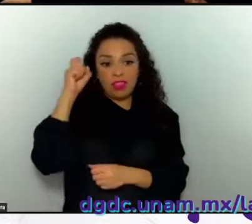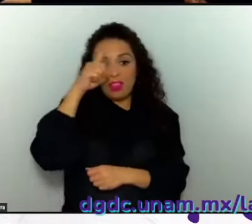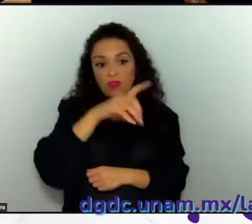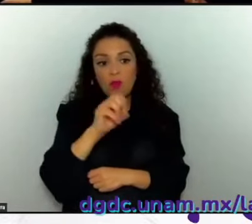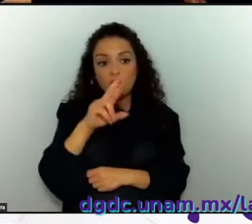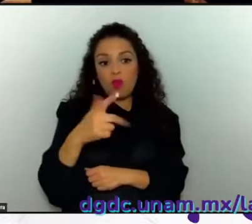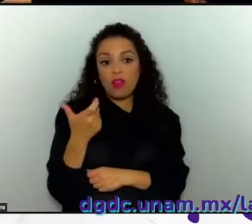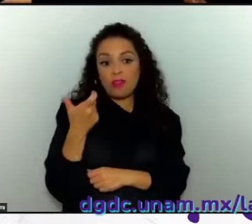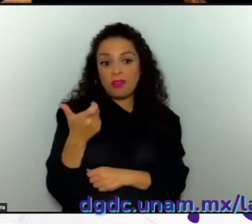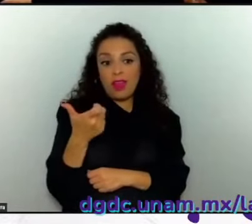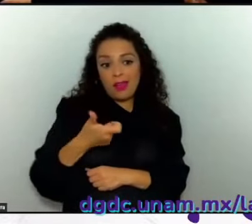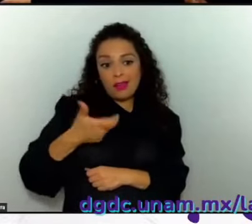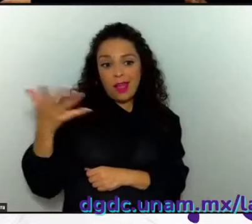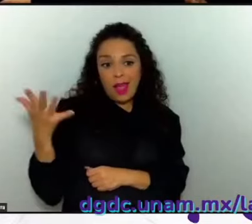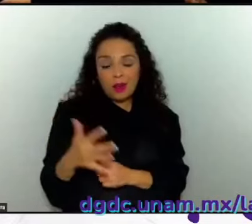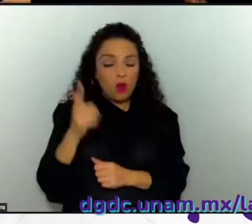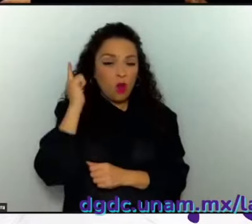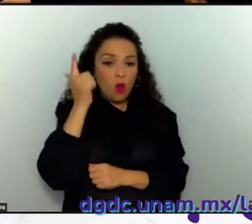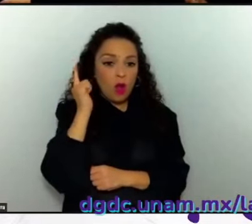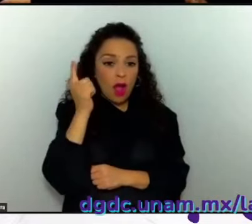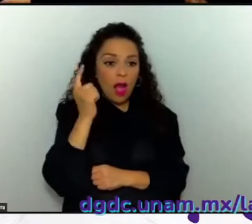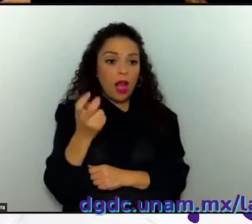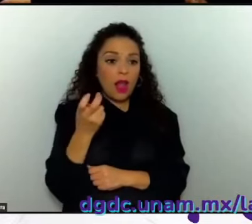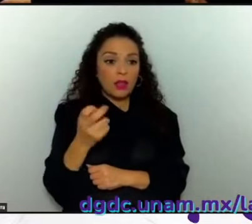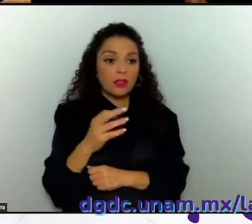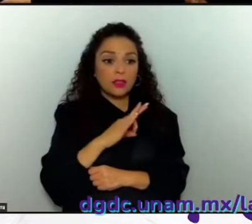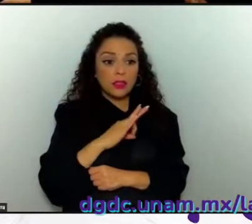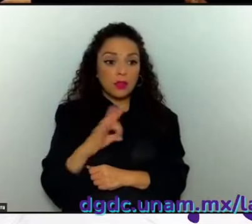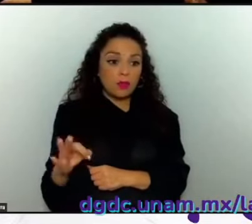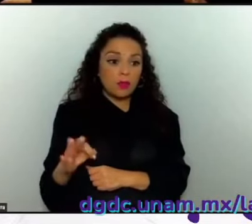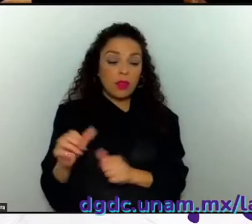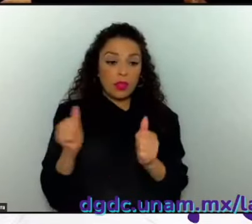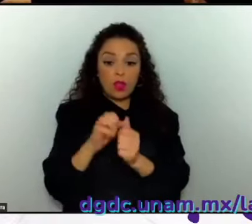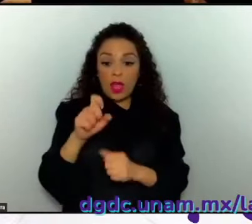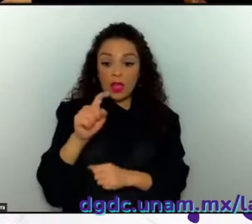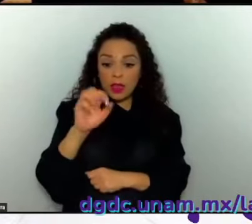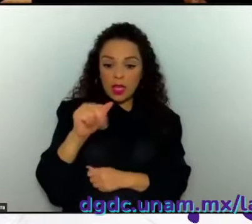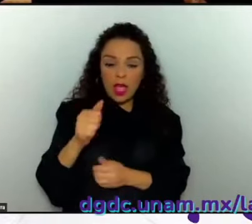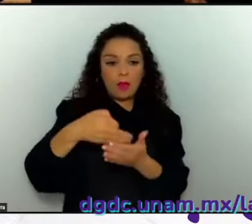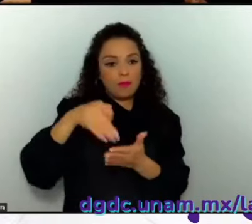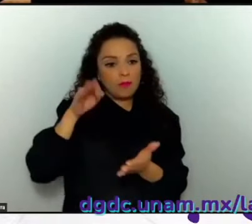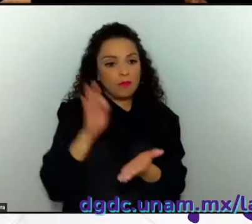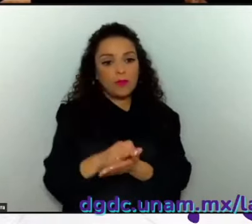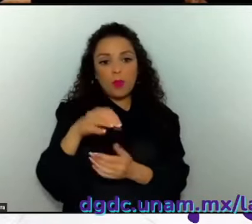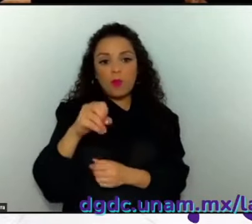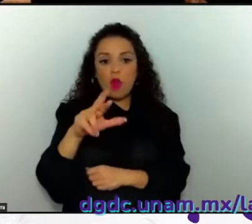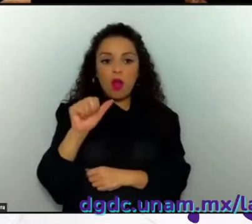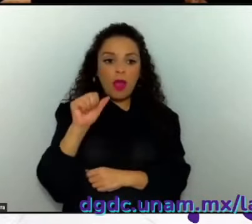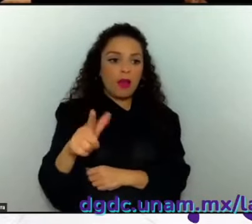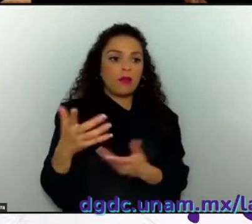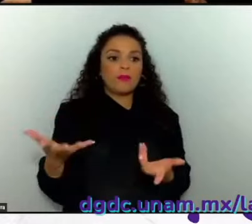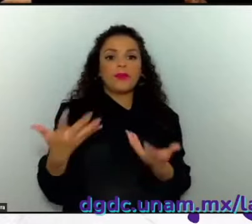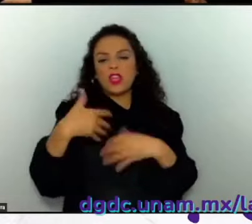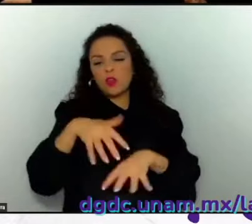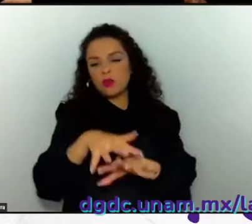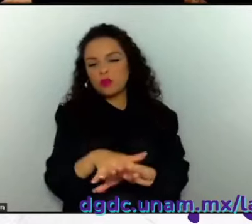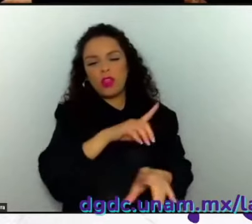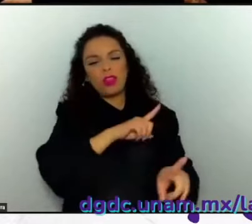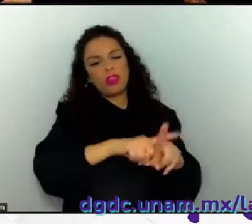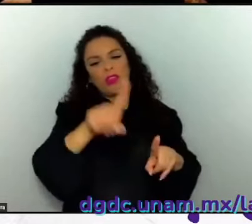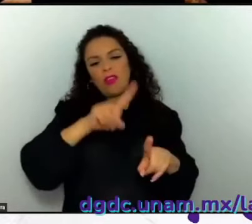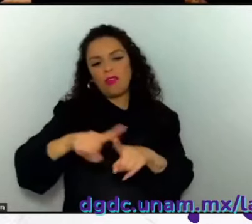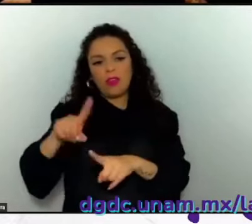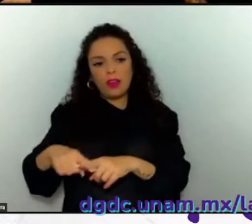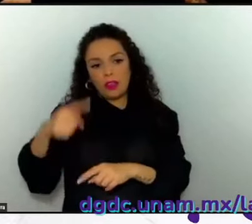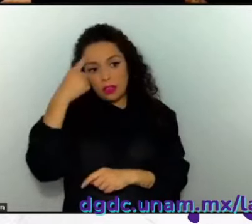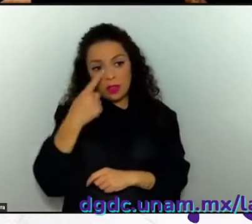ojalá que la exploración espacial se haga dentro de unas bases éticas, morales, de nuevo, de inclusión y demás, para que no